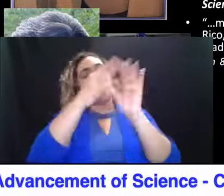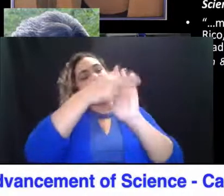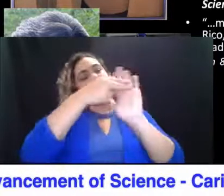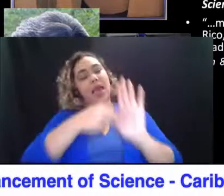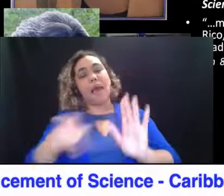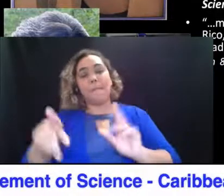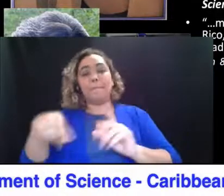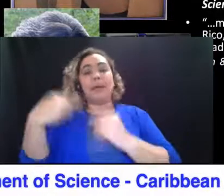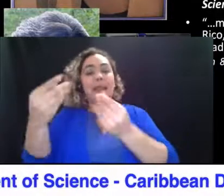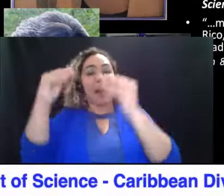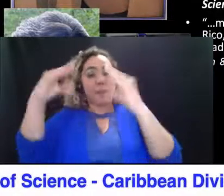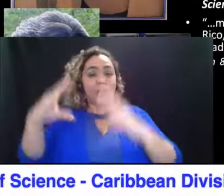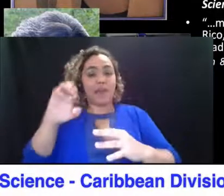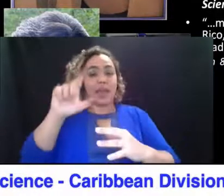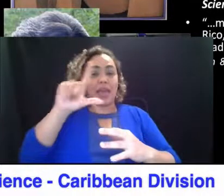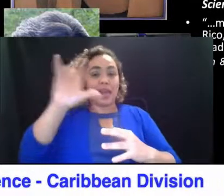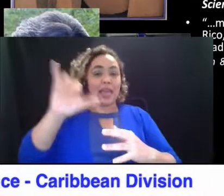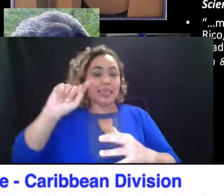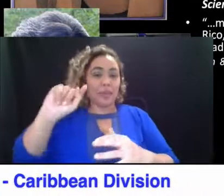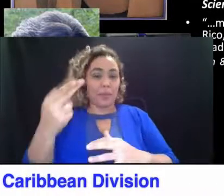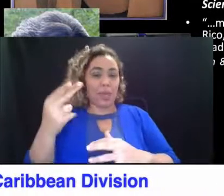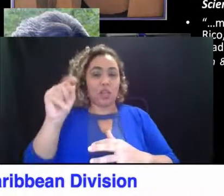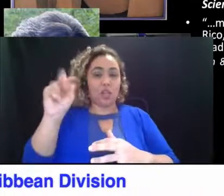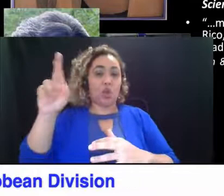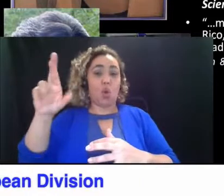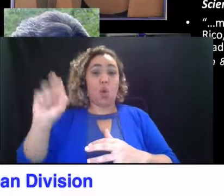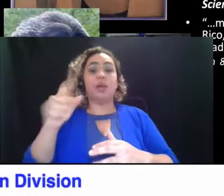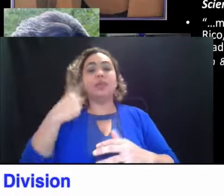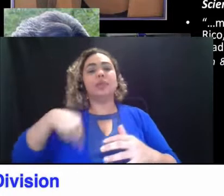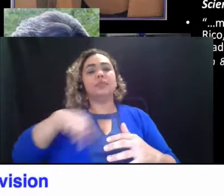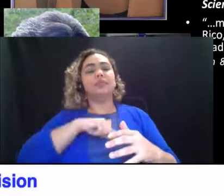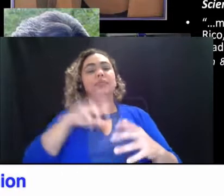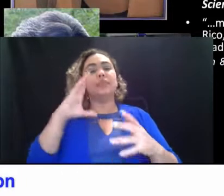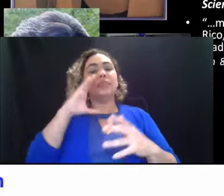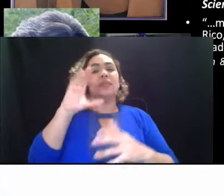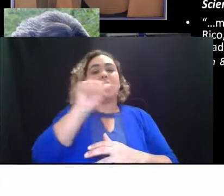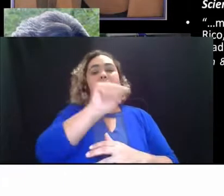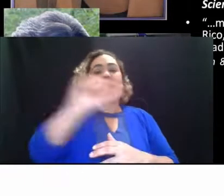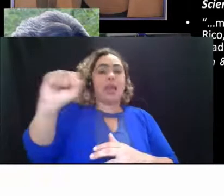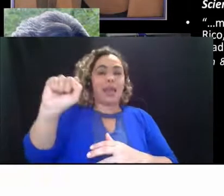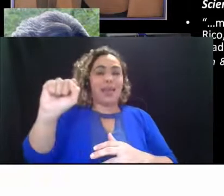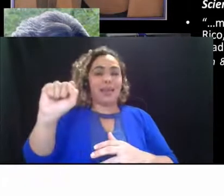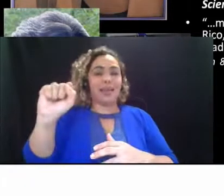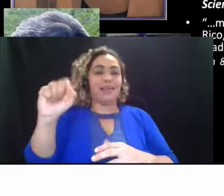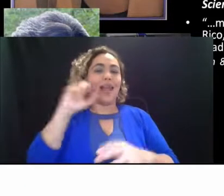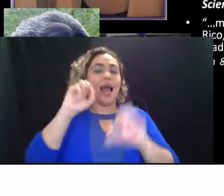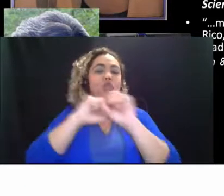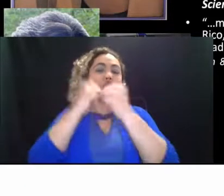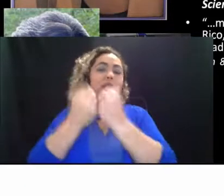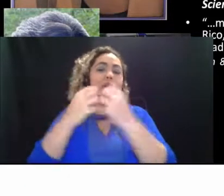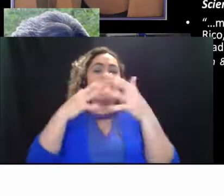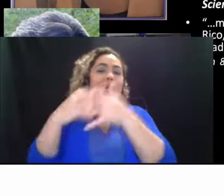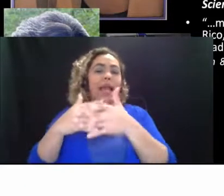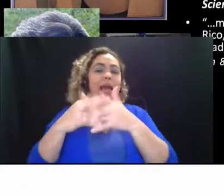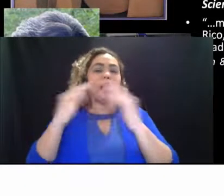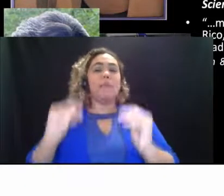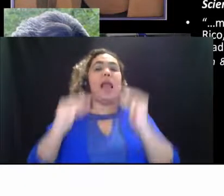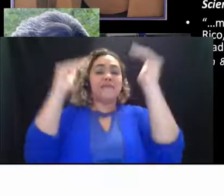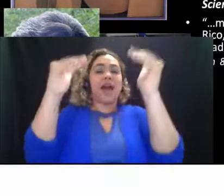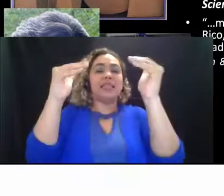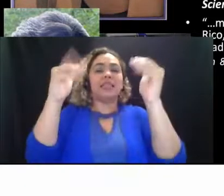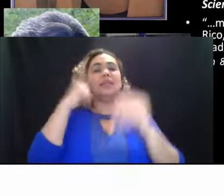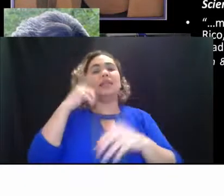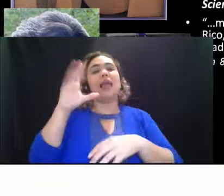Torres Rodríguez. La División Caribeña de la Sociedad Americana para el Avance de las Ciencias, AAAS, por sus siglas en